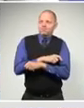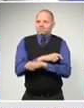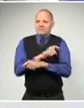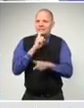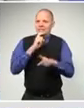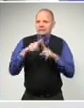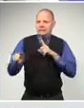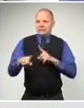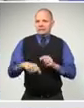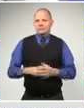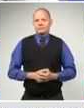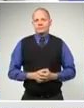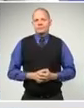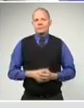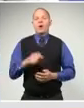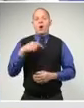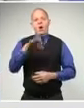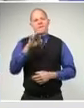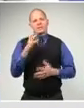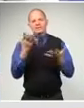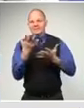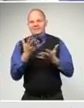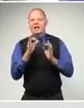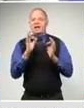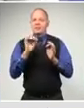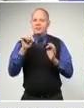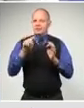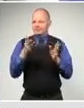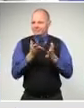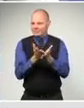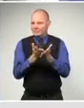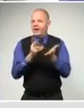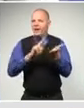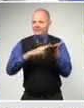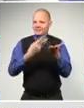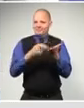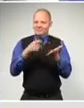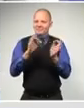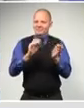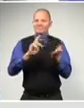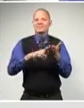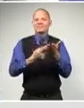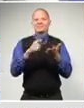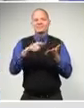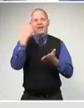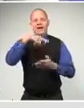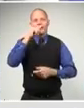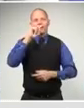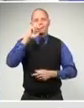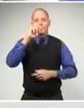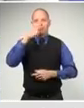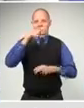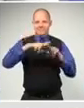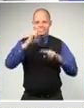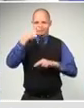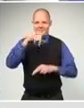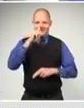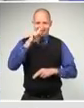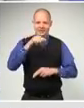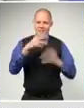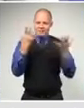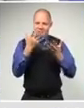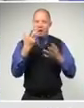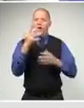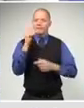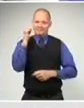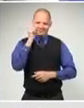general. Nos acompaña en este primer momento de informaciones el intérprete de lengua de señas, Abraham Herrada. Bienvenido, y le damos la bienvenida,